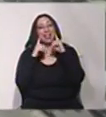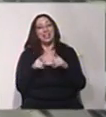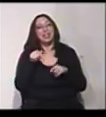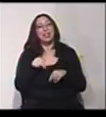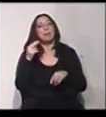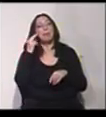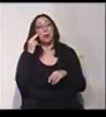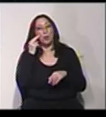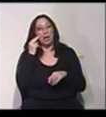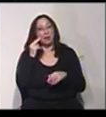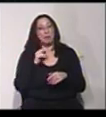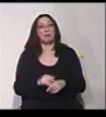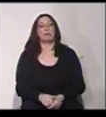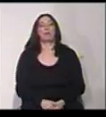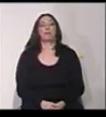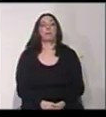problemática?